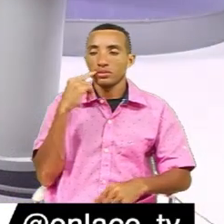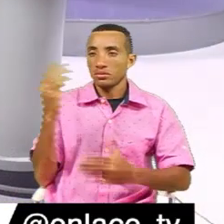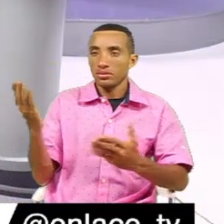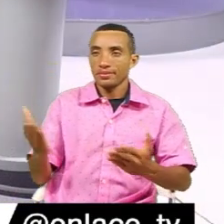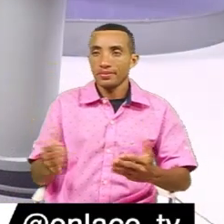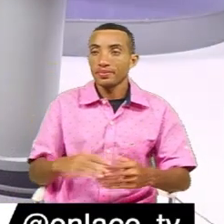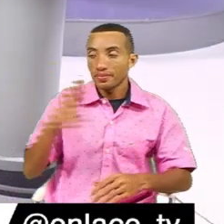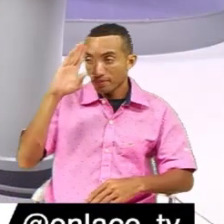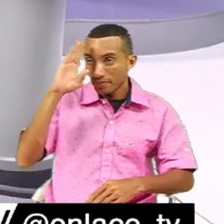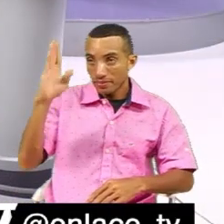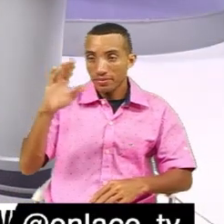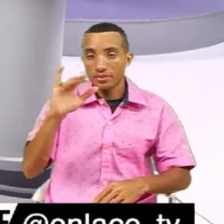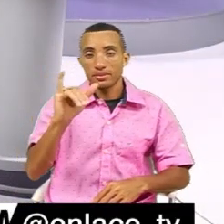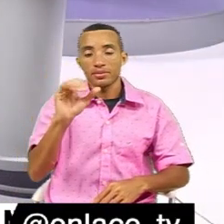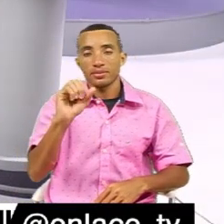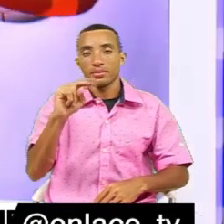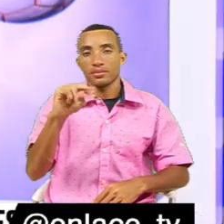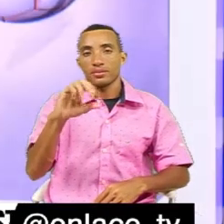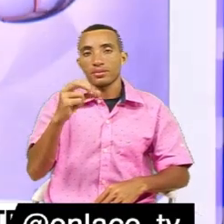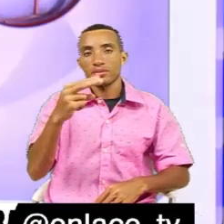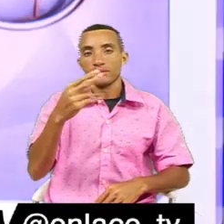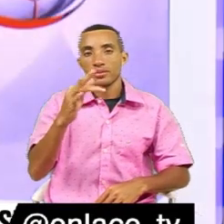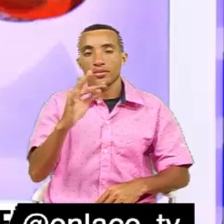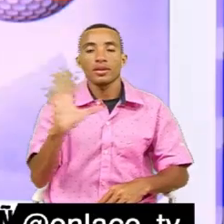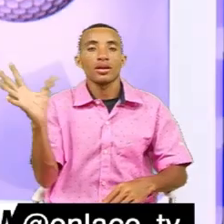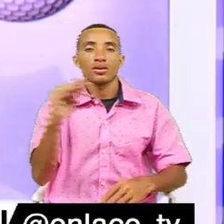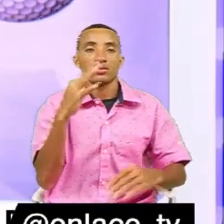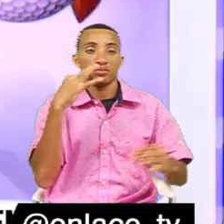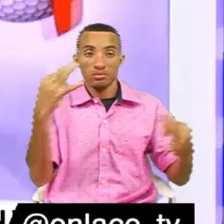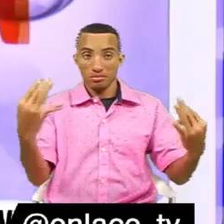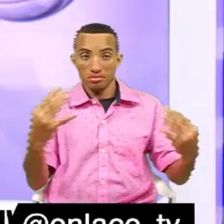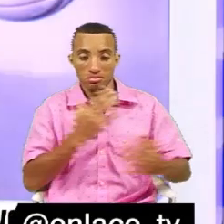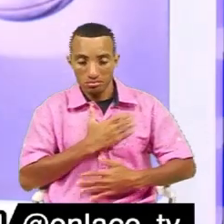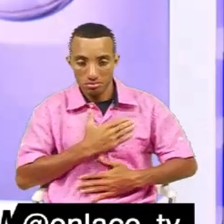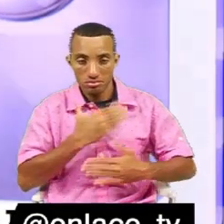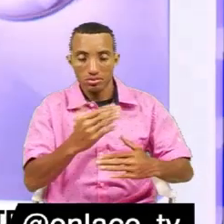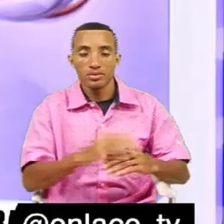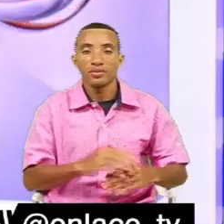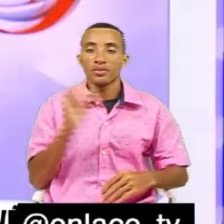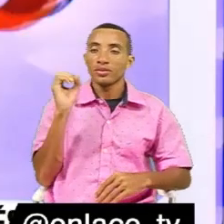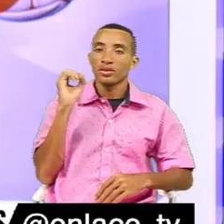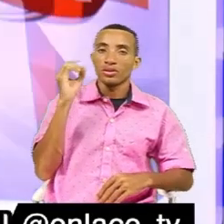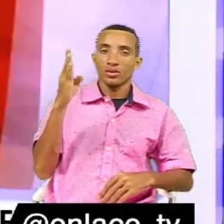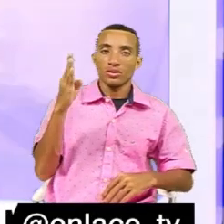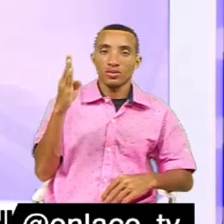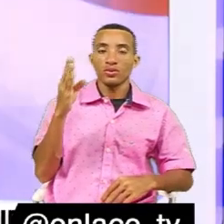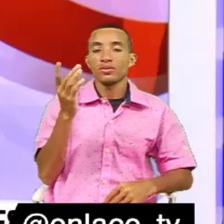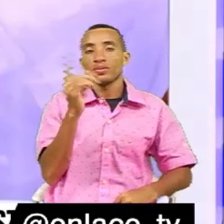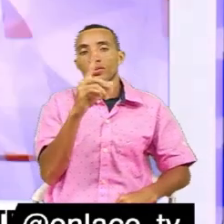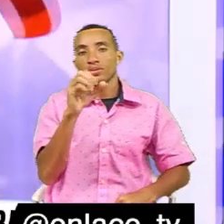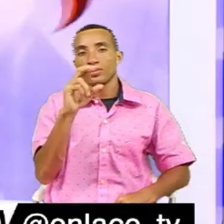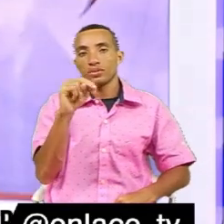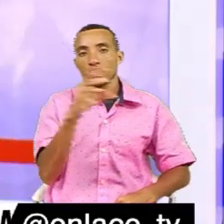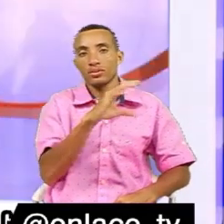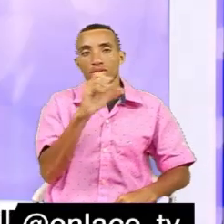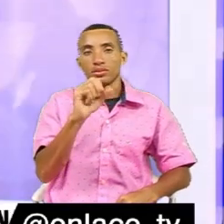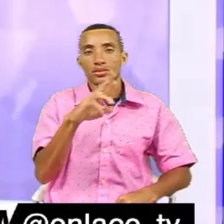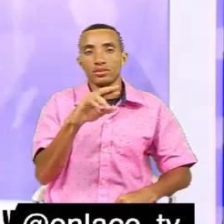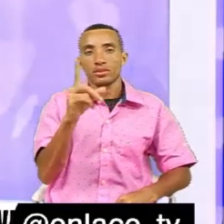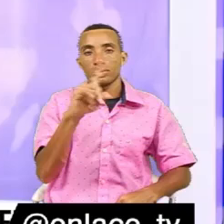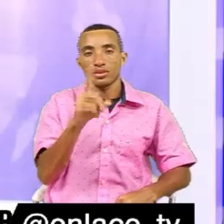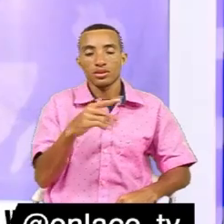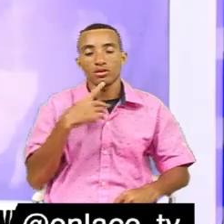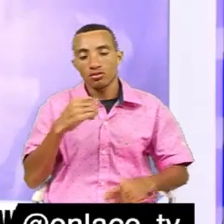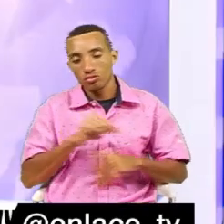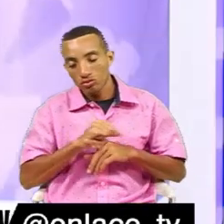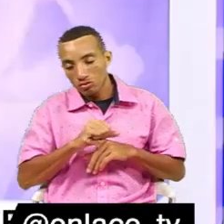Yanet, ¿qué tal? Saludo para usted, para todos los televidentes. En minutos, el Club Liceo San Carlos de Fútbol se prepara por estos días para